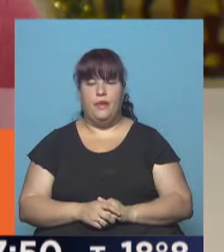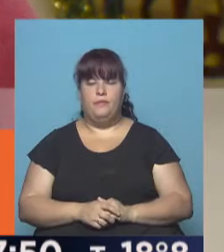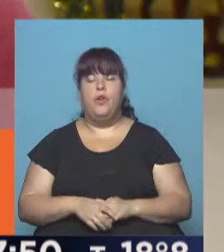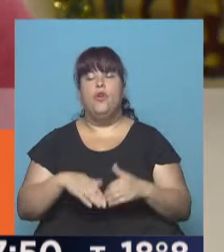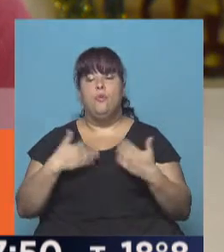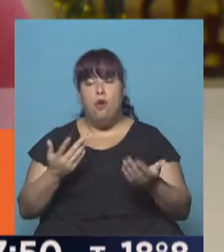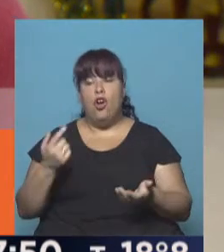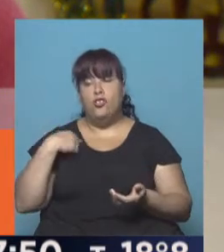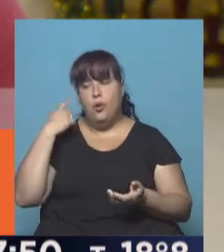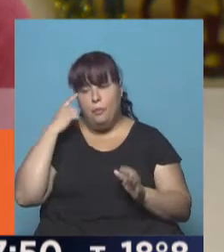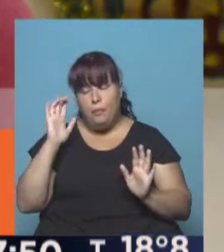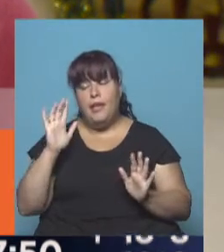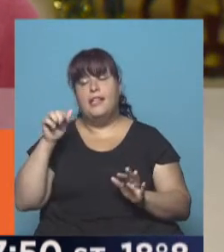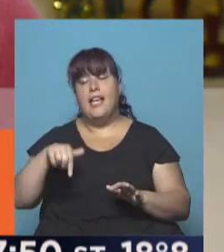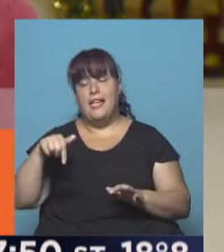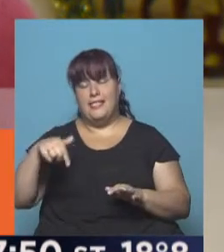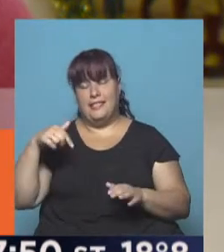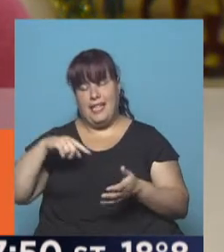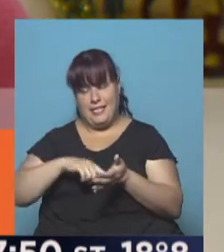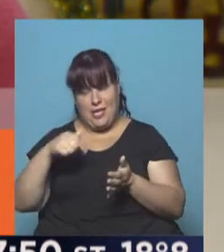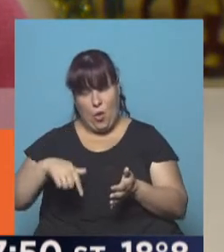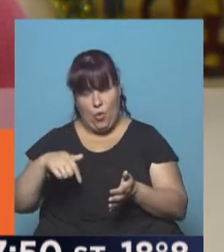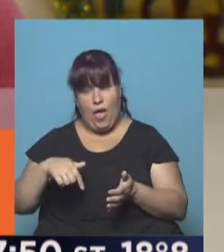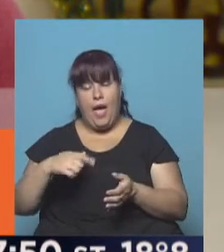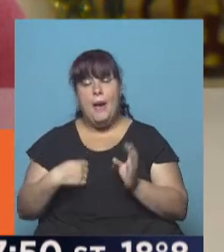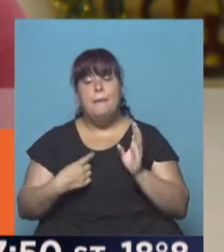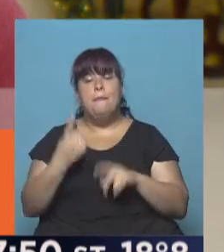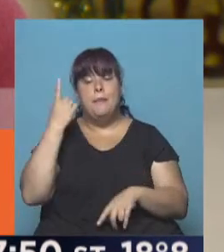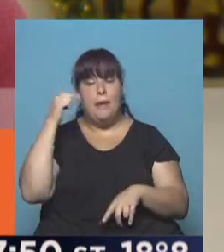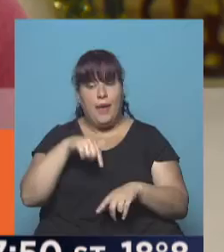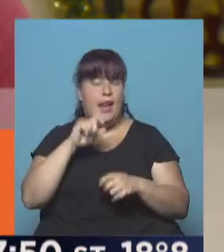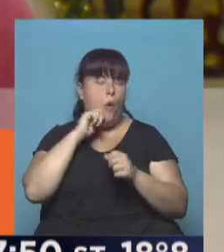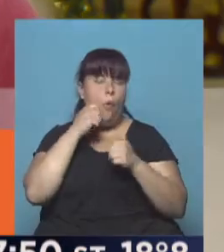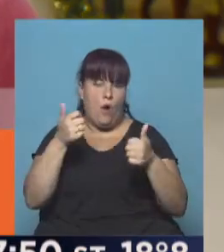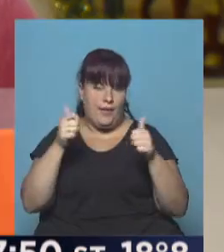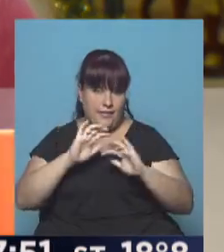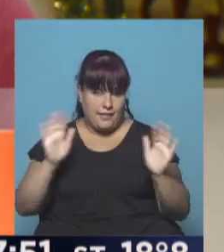Por eso yo espero que en esta ciudad el debut sea